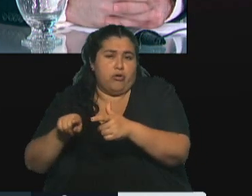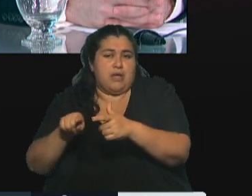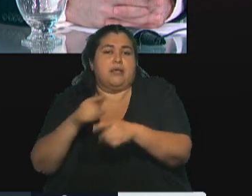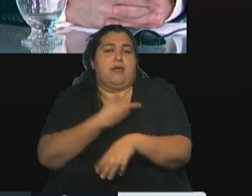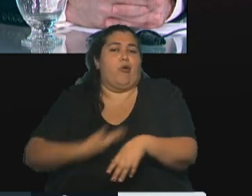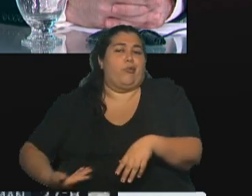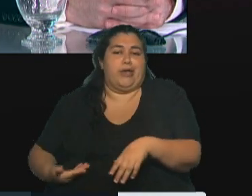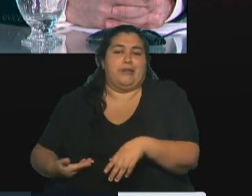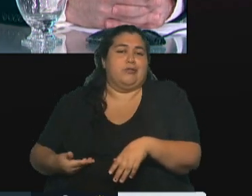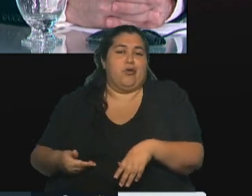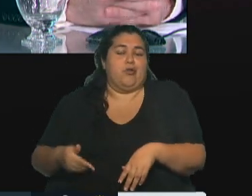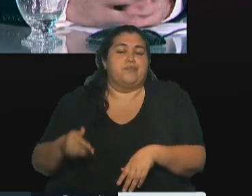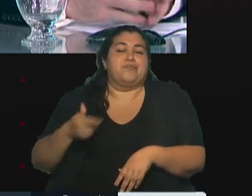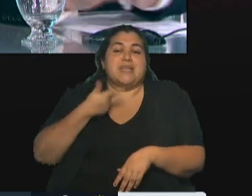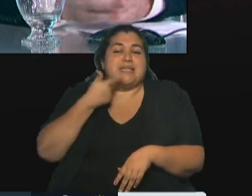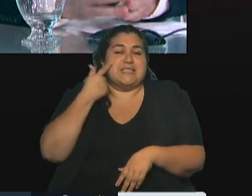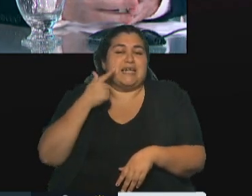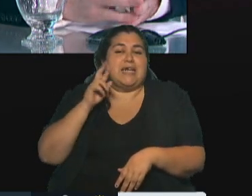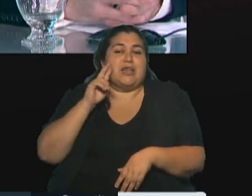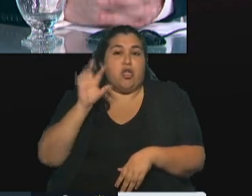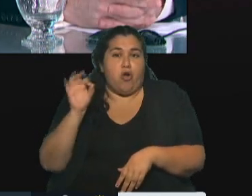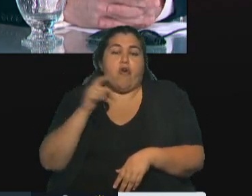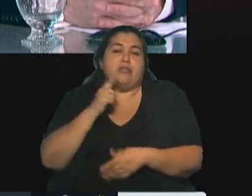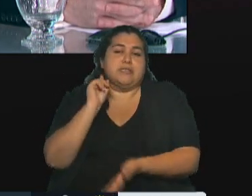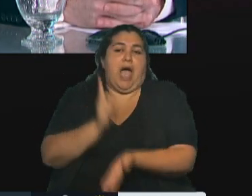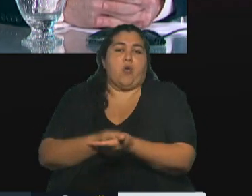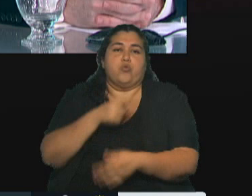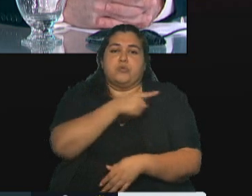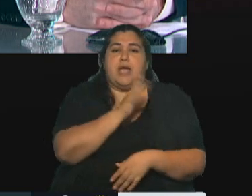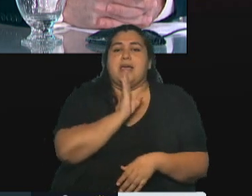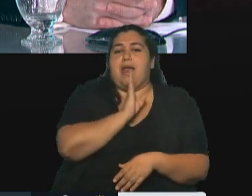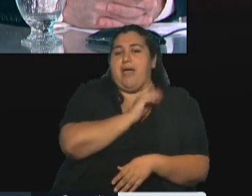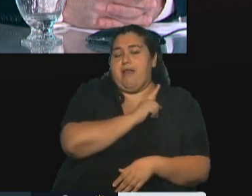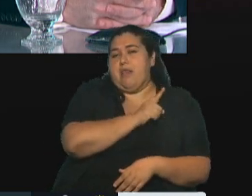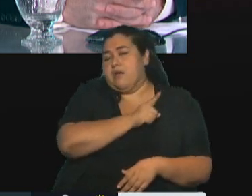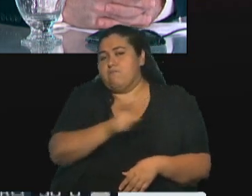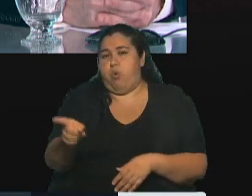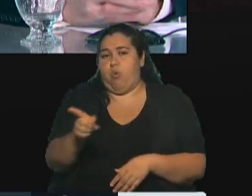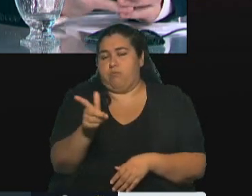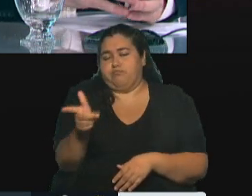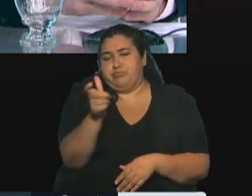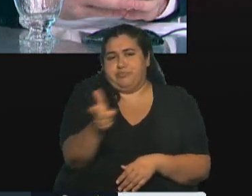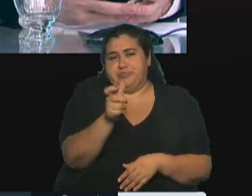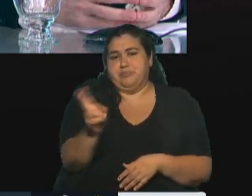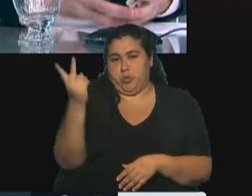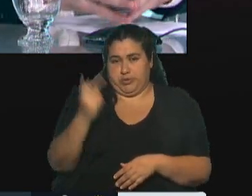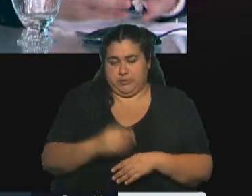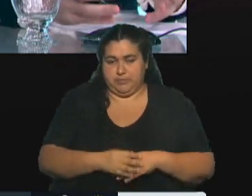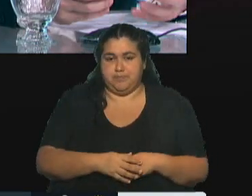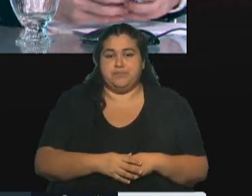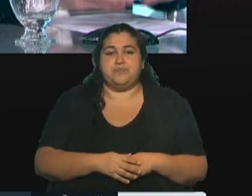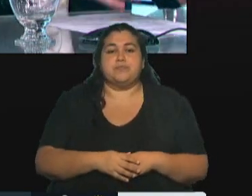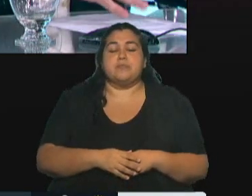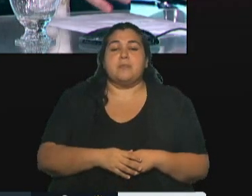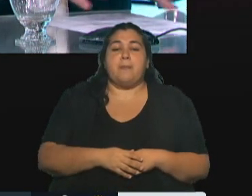gobierno sirio acusa a Israel justamente de haber cometido estos asesinatos. Pero fuera de esto, que es